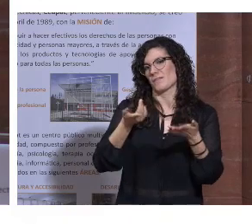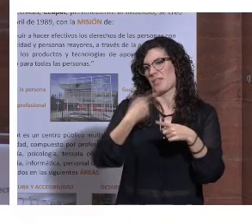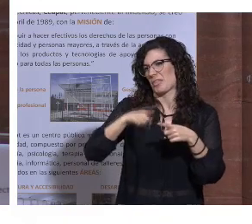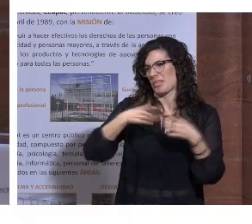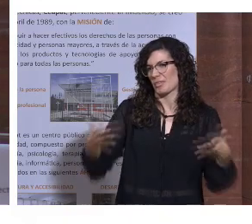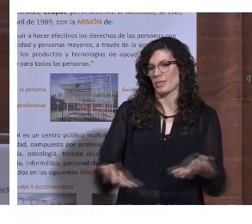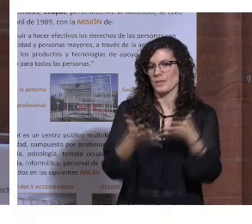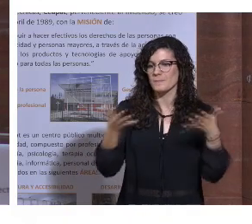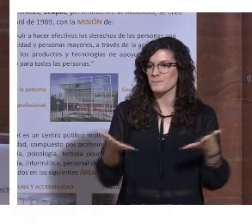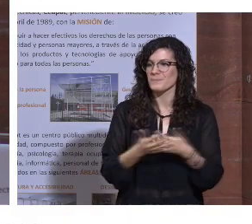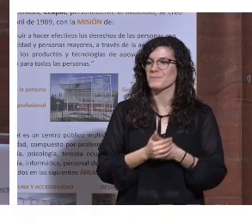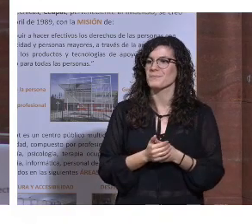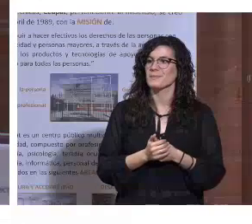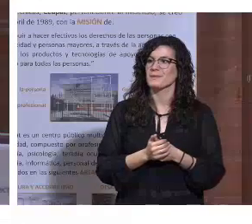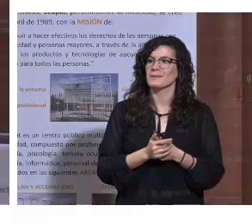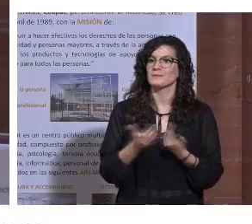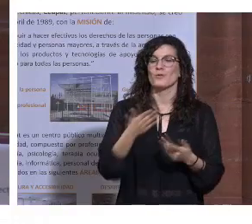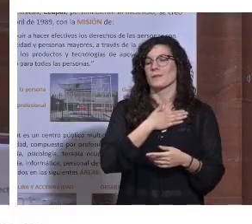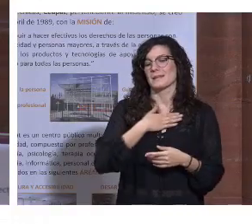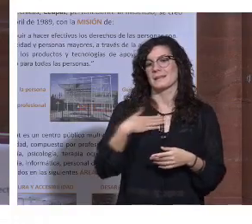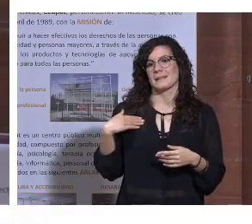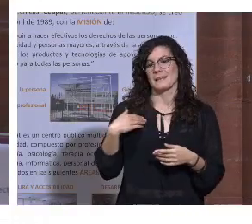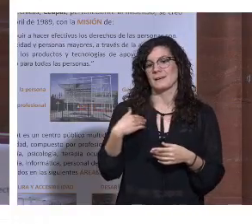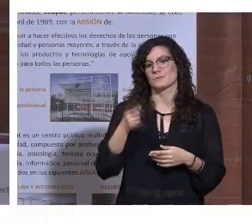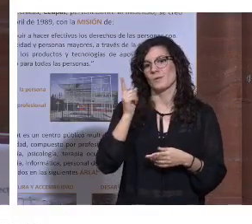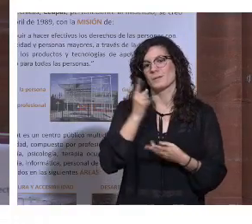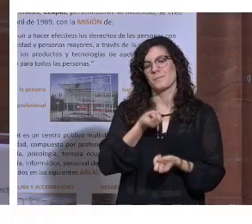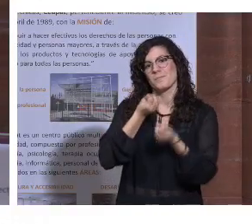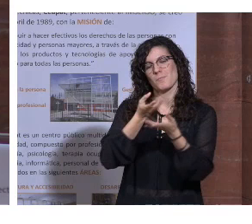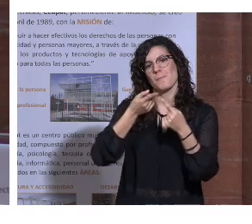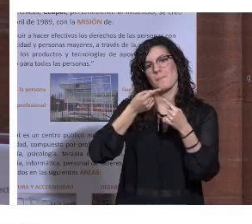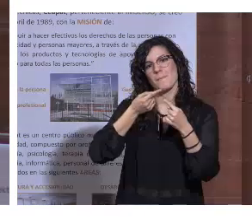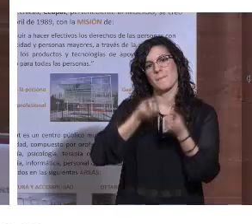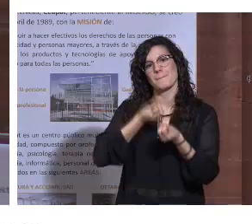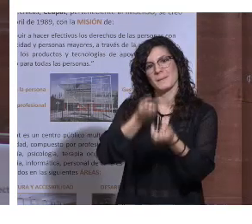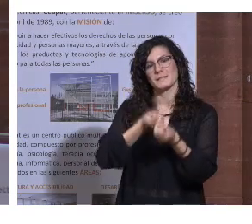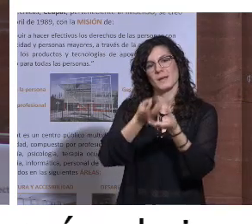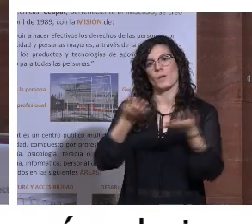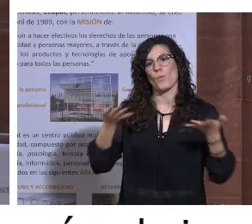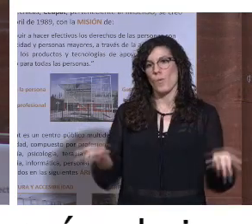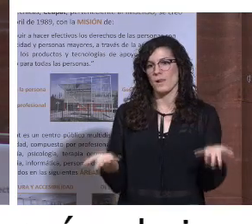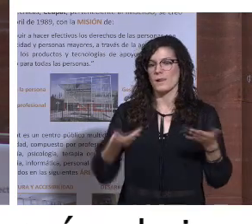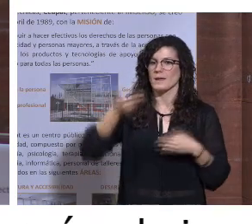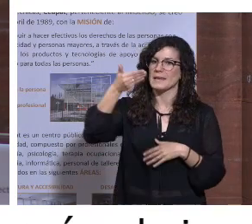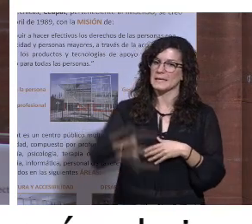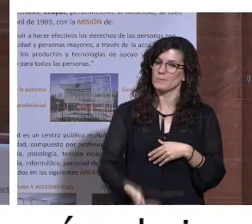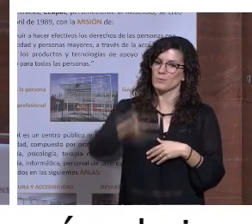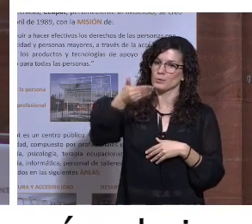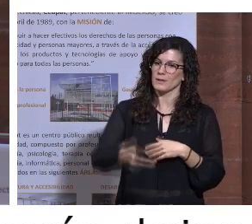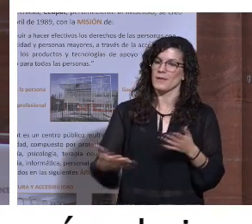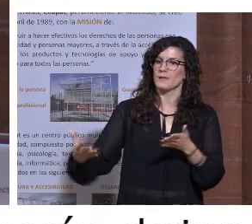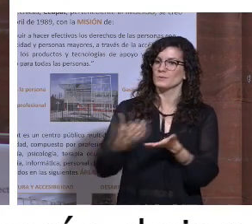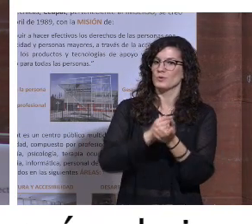y os quería dejar el mensaje de la importancia de todos